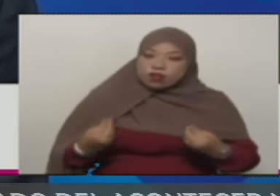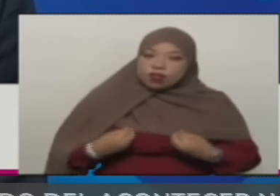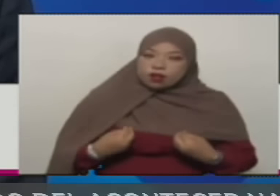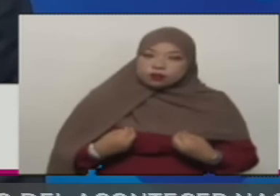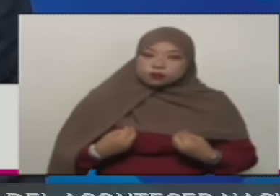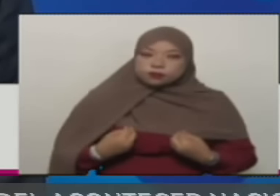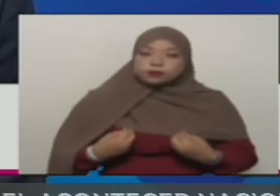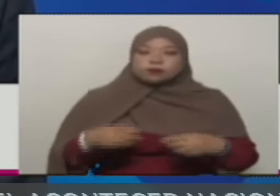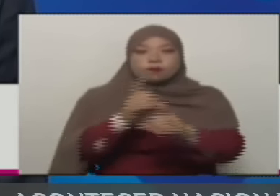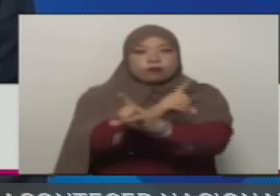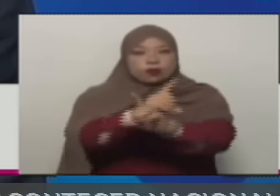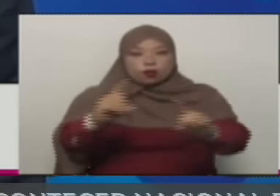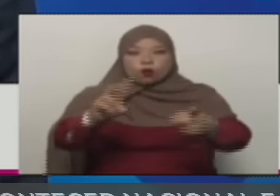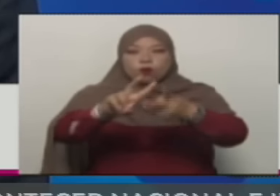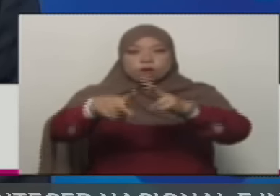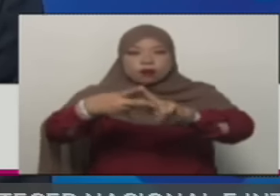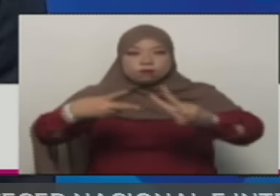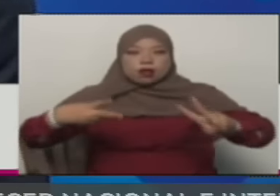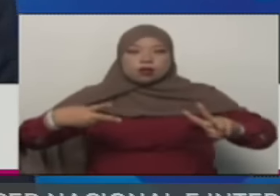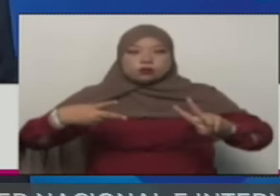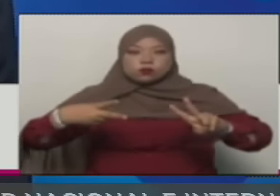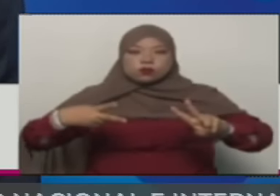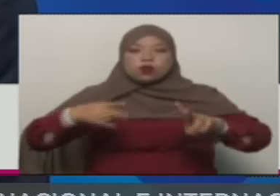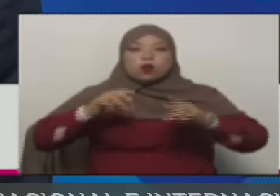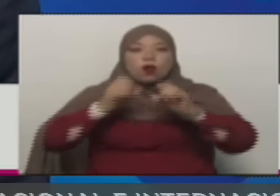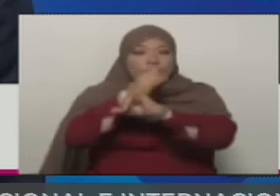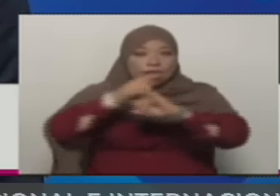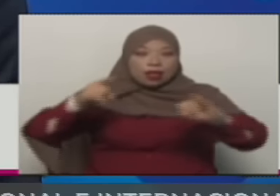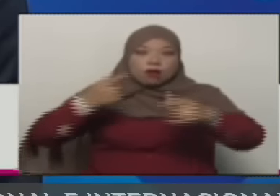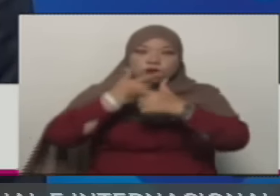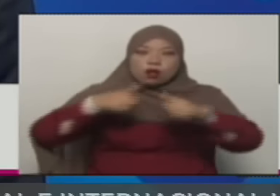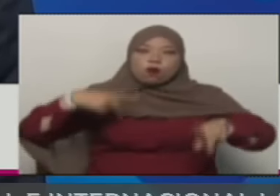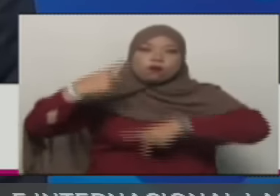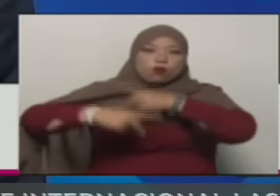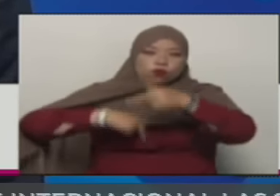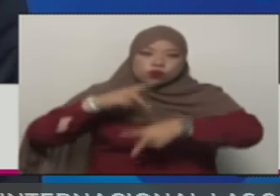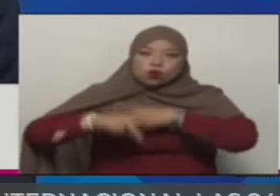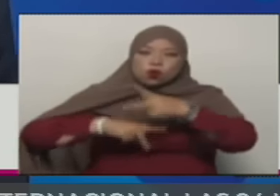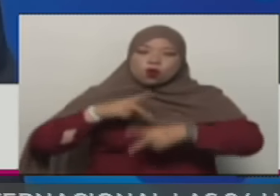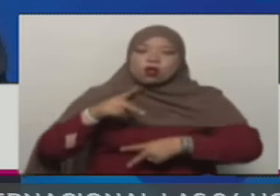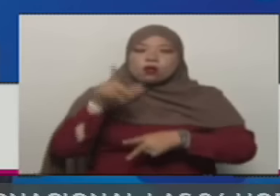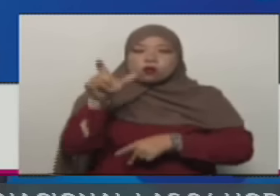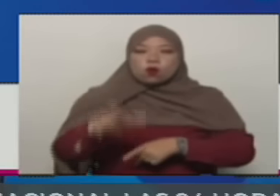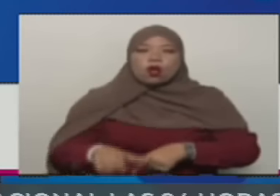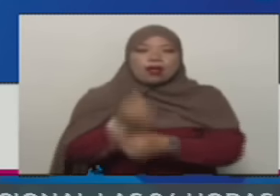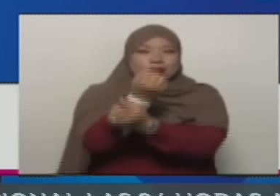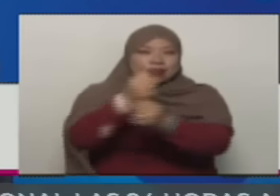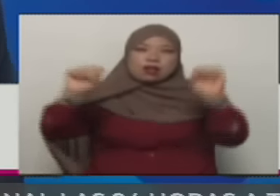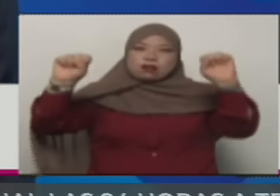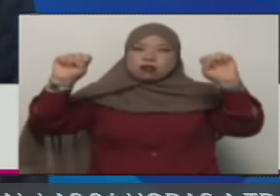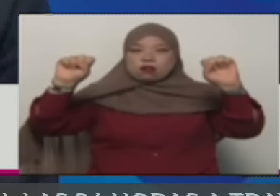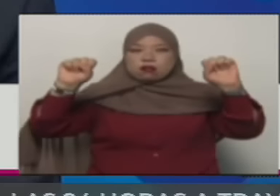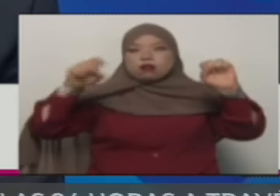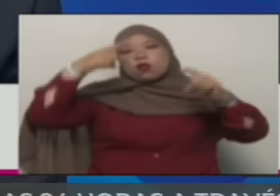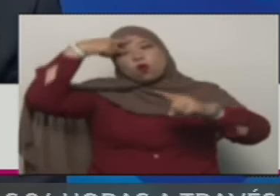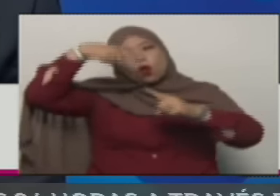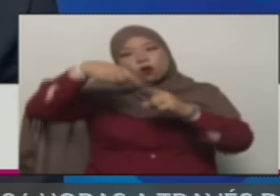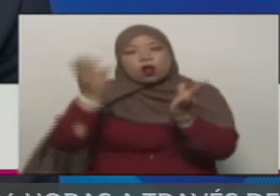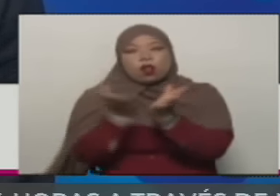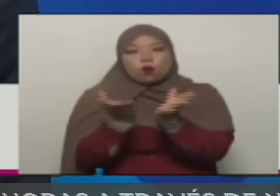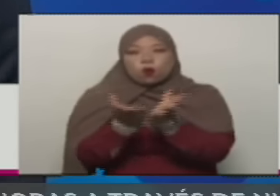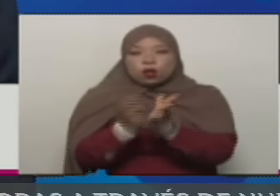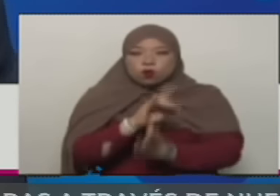país democrático, pacífico, soberano, productivo, donde todos vivamos con dignidad, pues quienes salgan de la escuela, del liceo, de